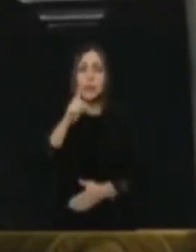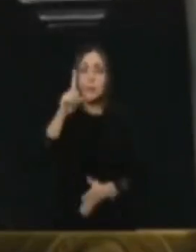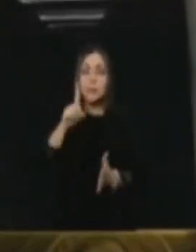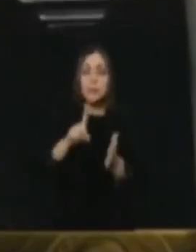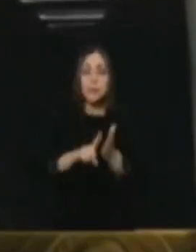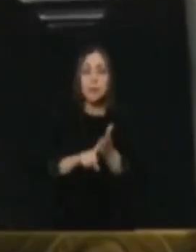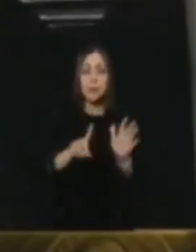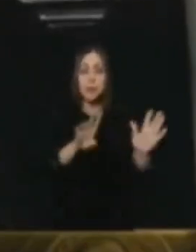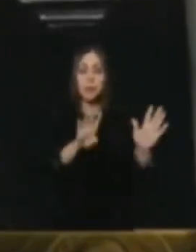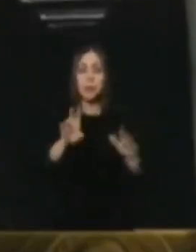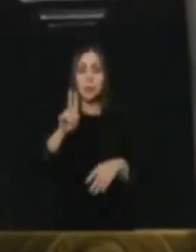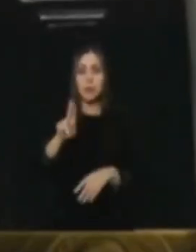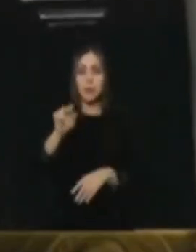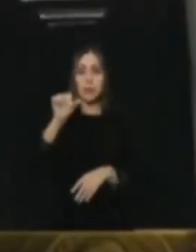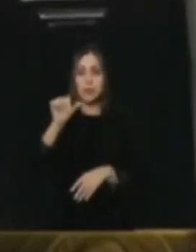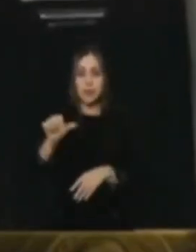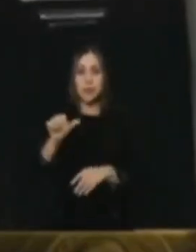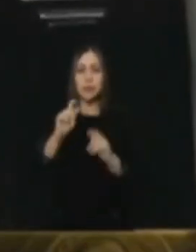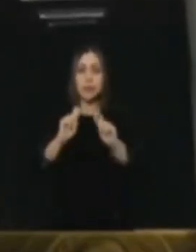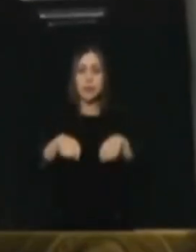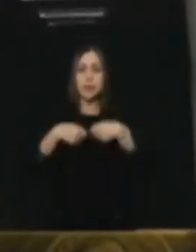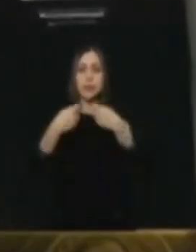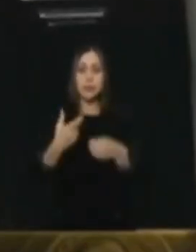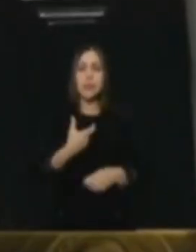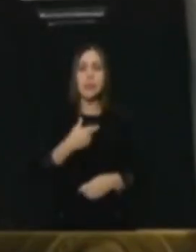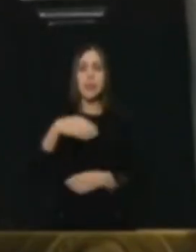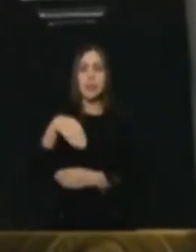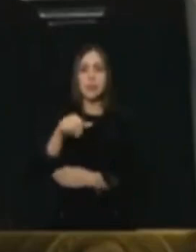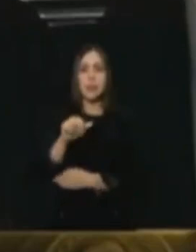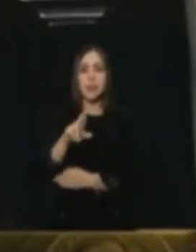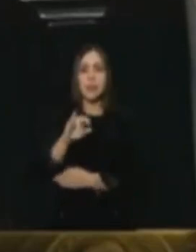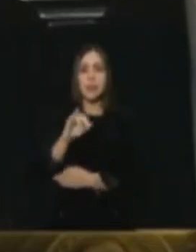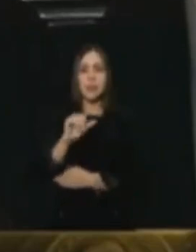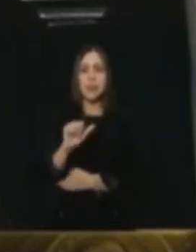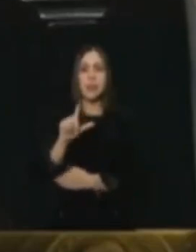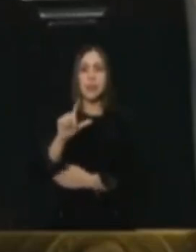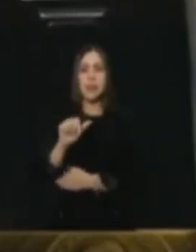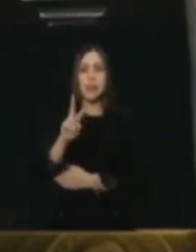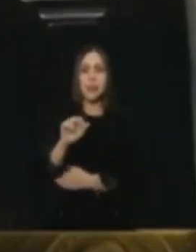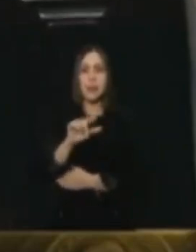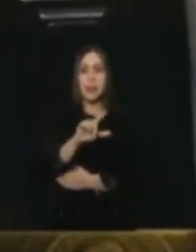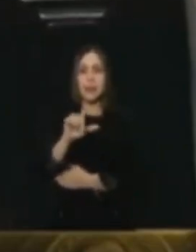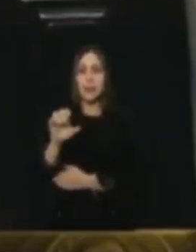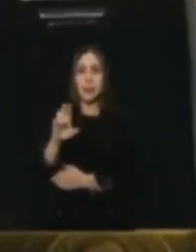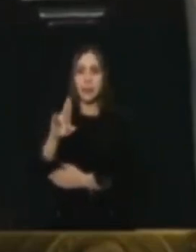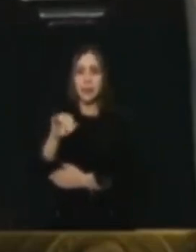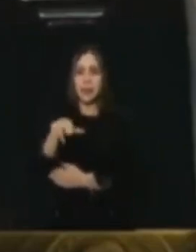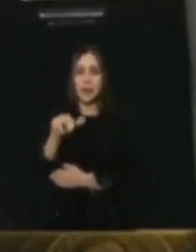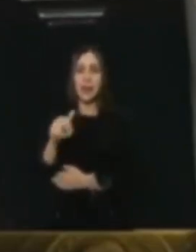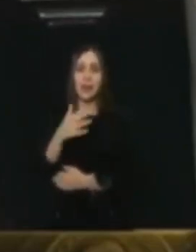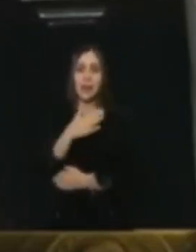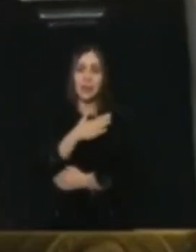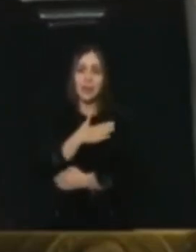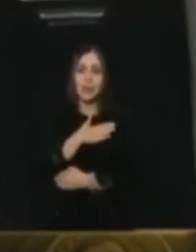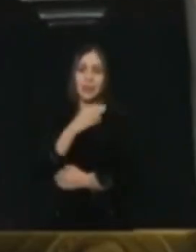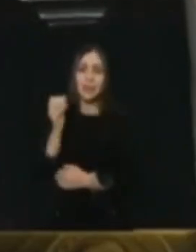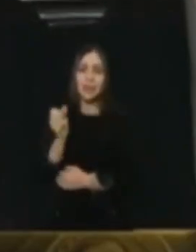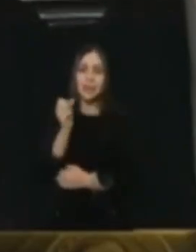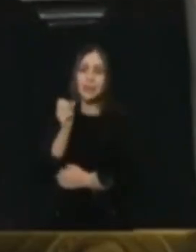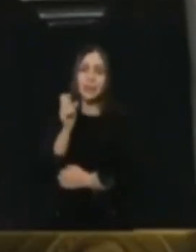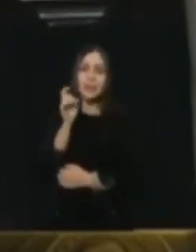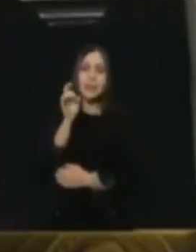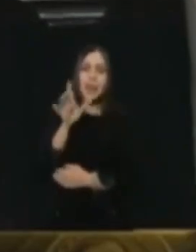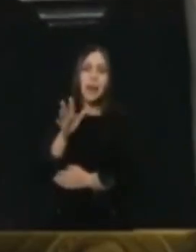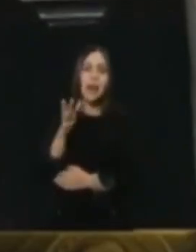1986, María Lavalle Urbina, a quien tuve la fortuna de